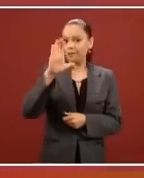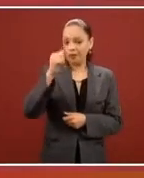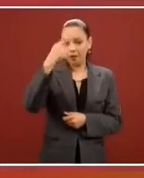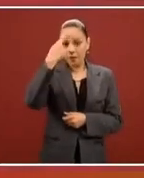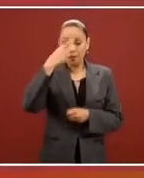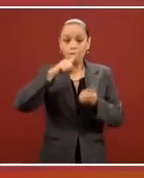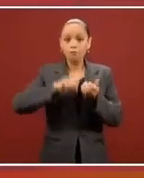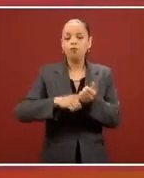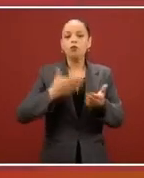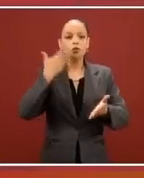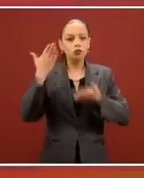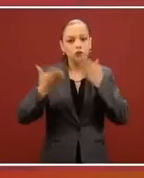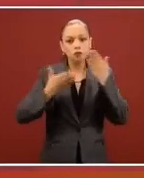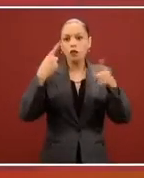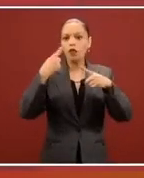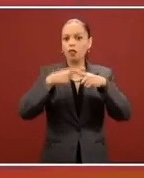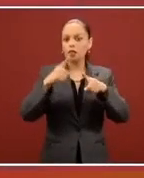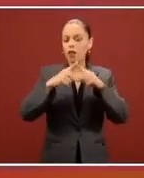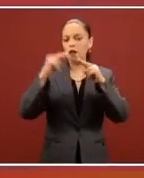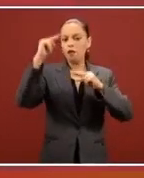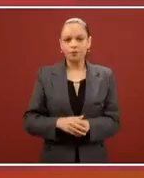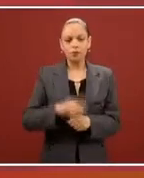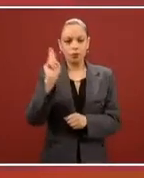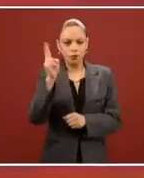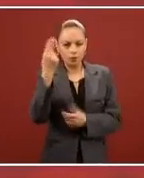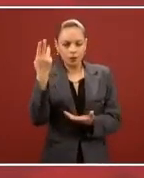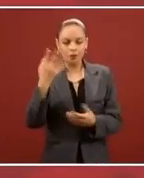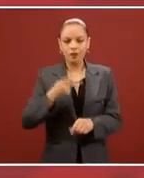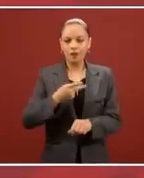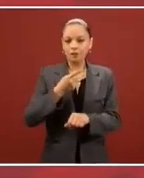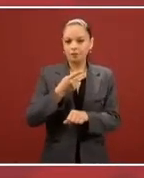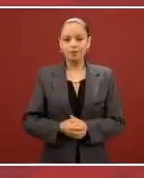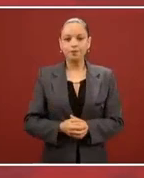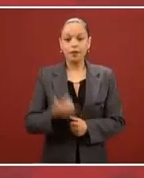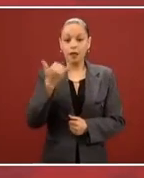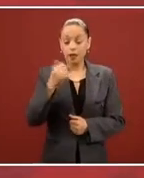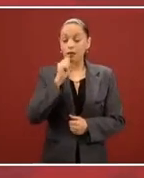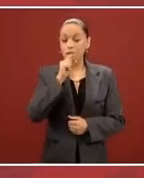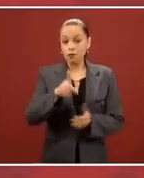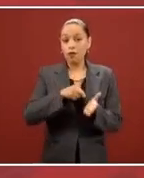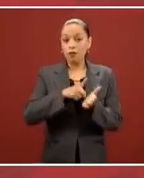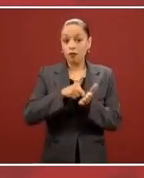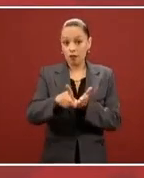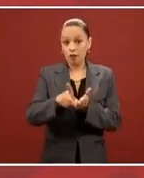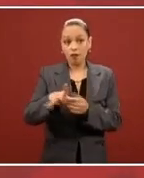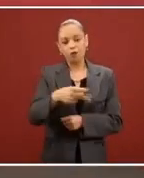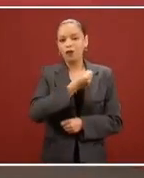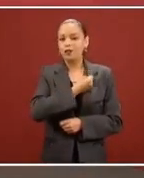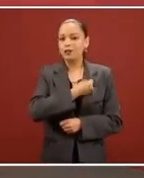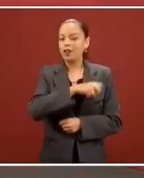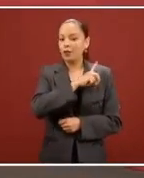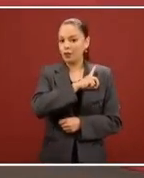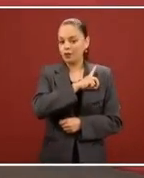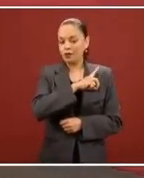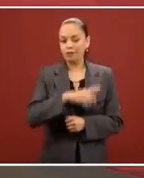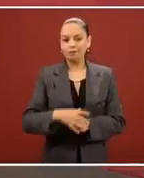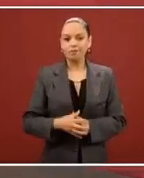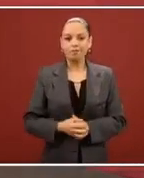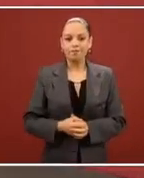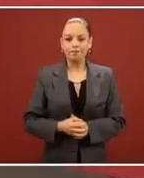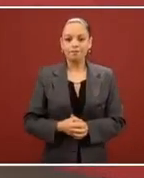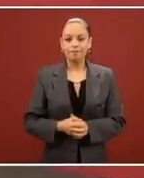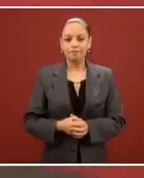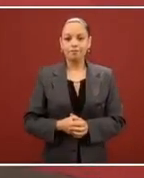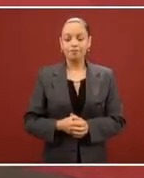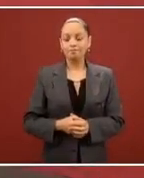estudiar en todos los niveles escolares y el derecho del pueblo a la salud. Lo más